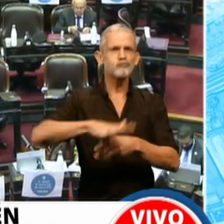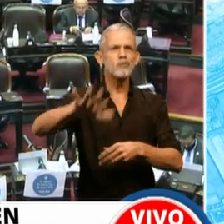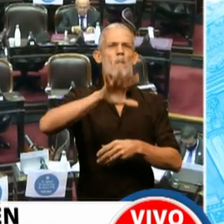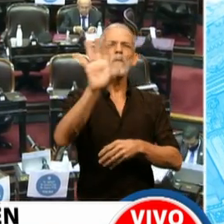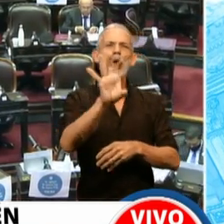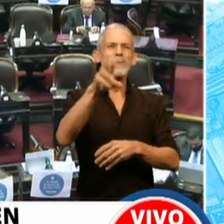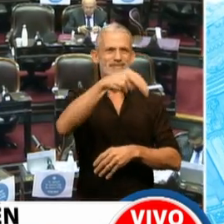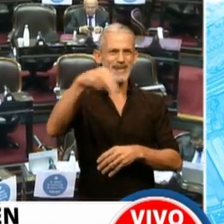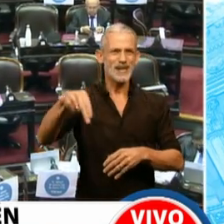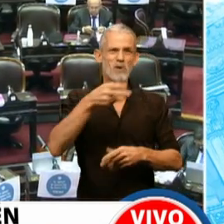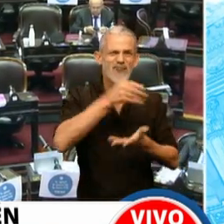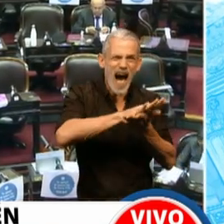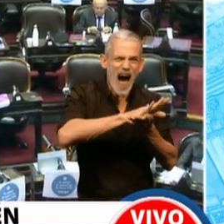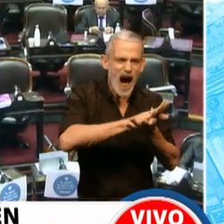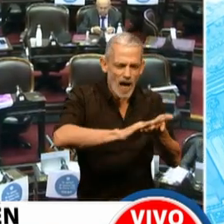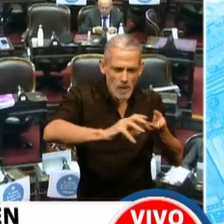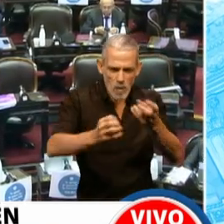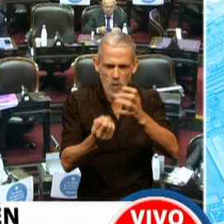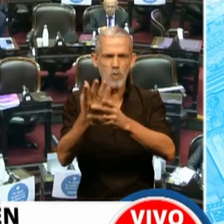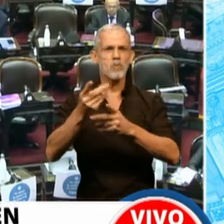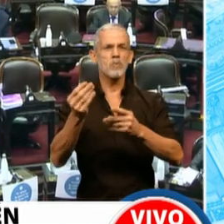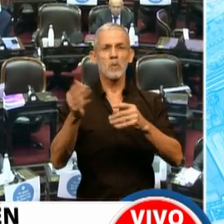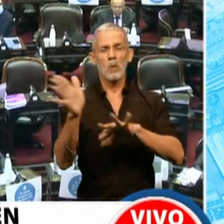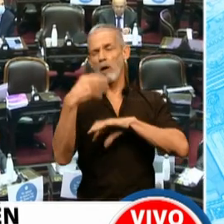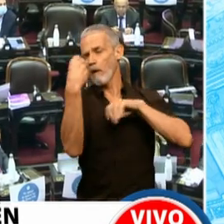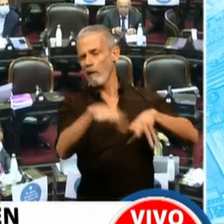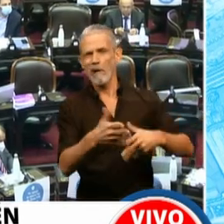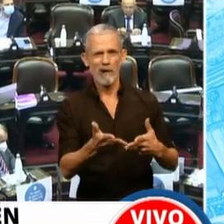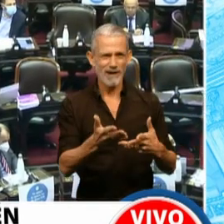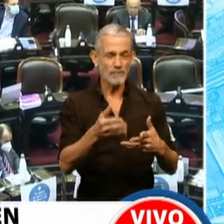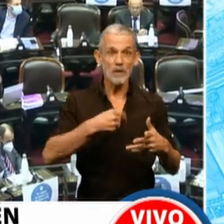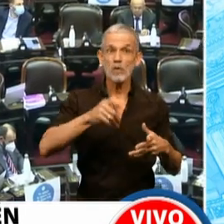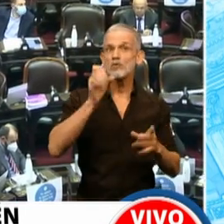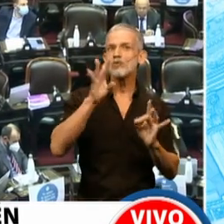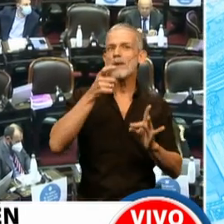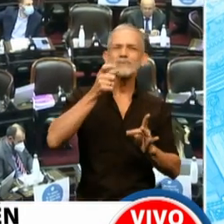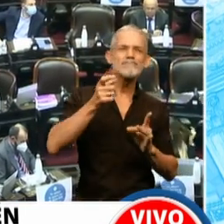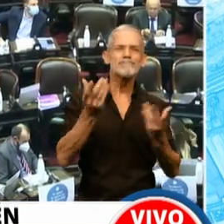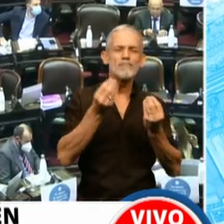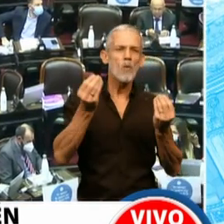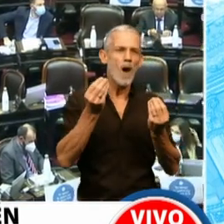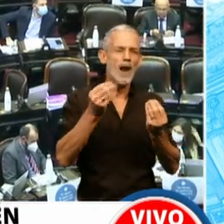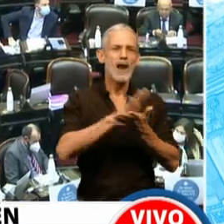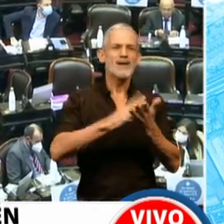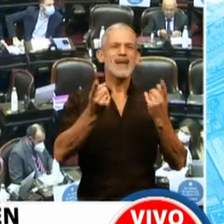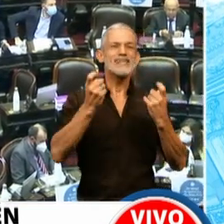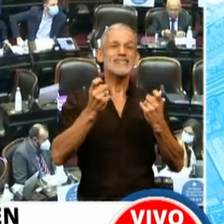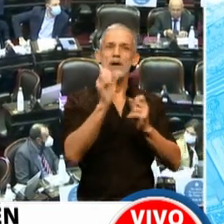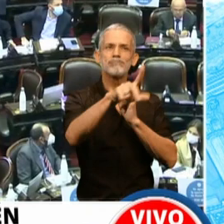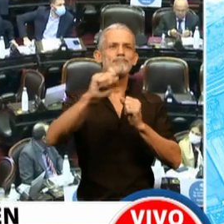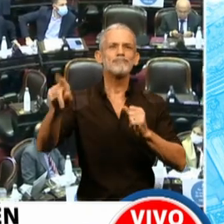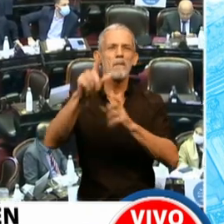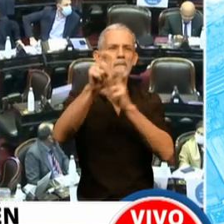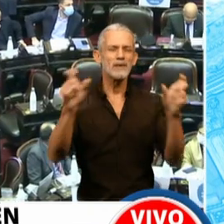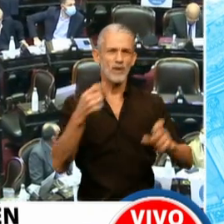querida provincia desde la nada desde el olvido porque solamente respondemos a los intereses y necesidades de cada